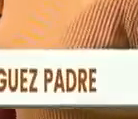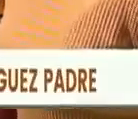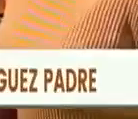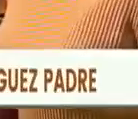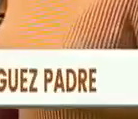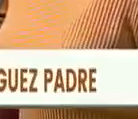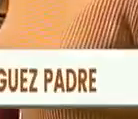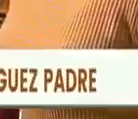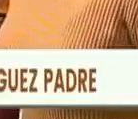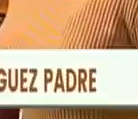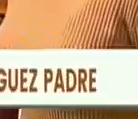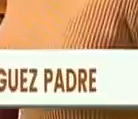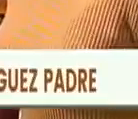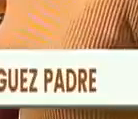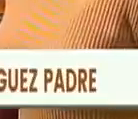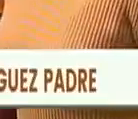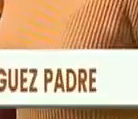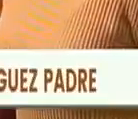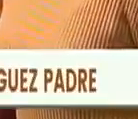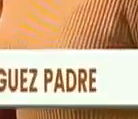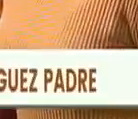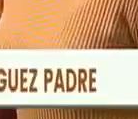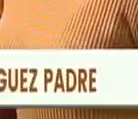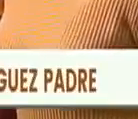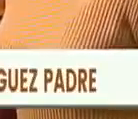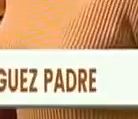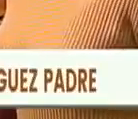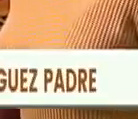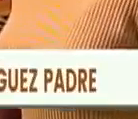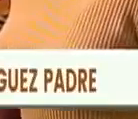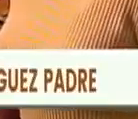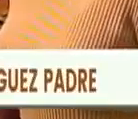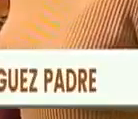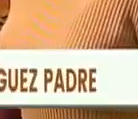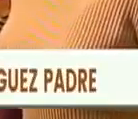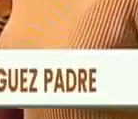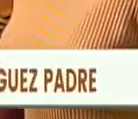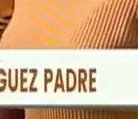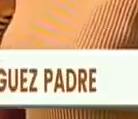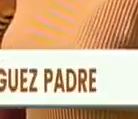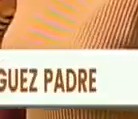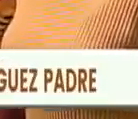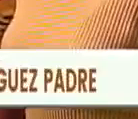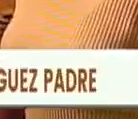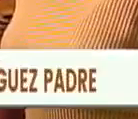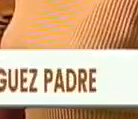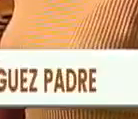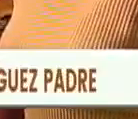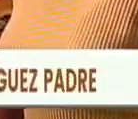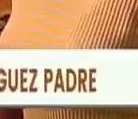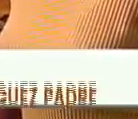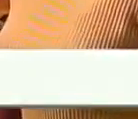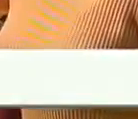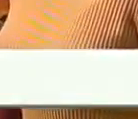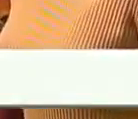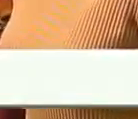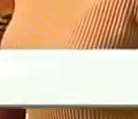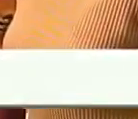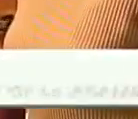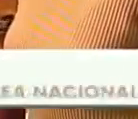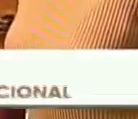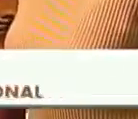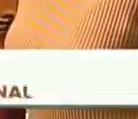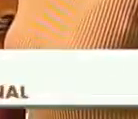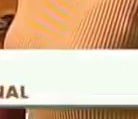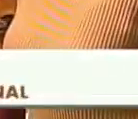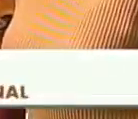día, cada mañana, cada lucha cotidiana, traemos el recuerdo inmenso de un mártir de la